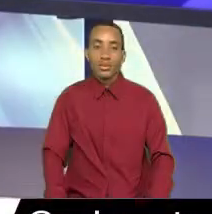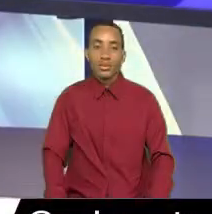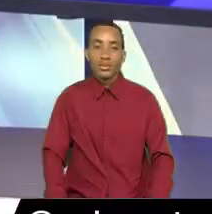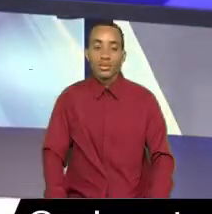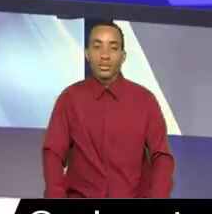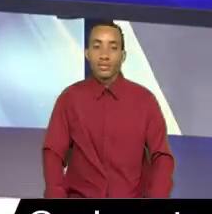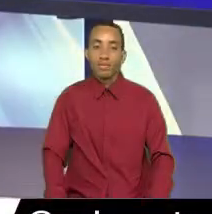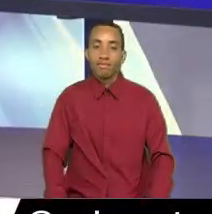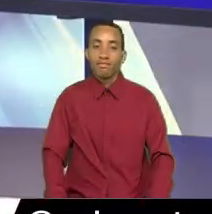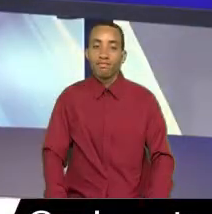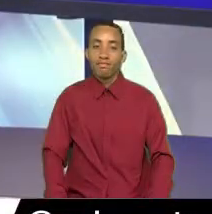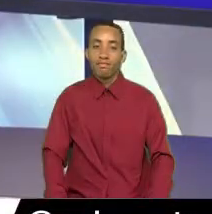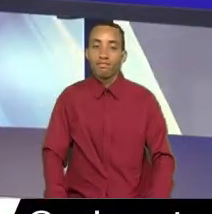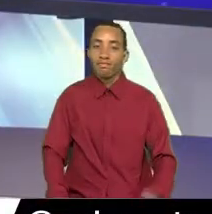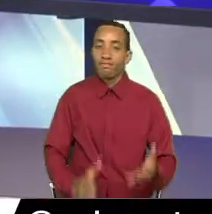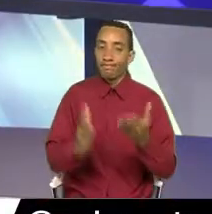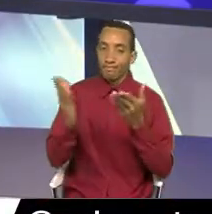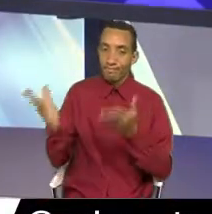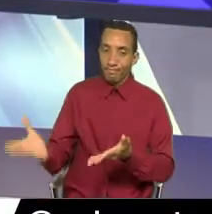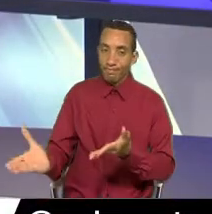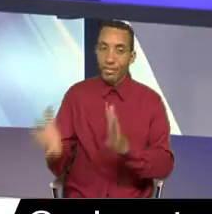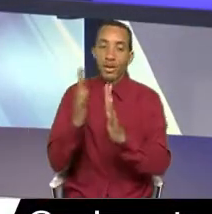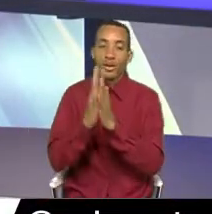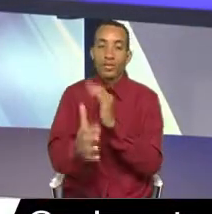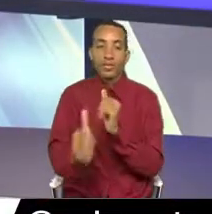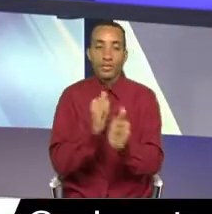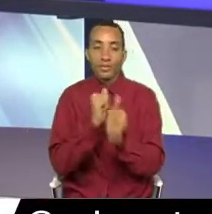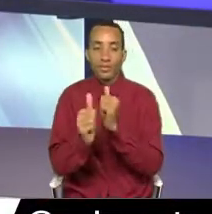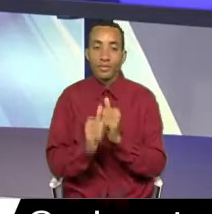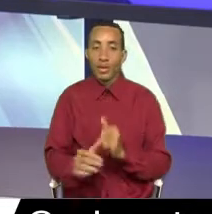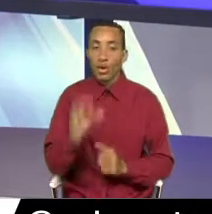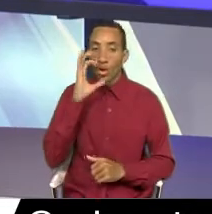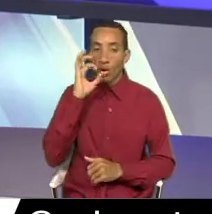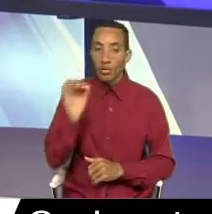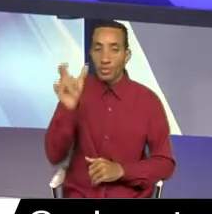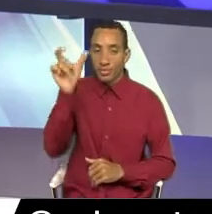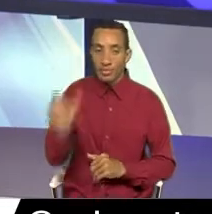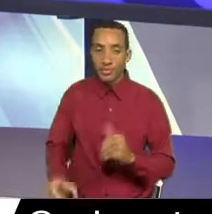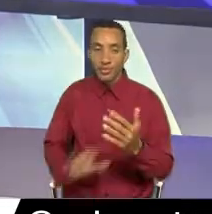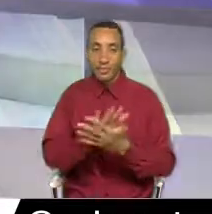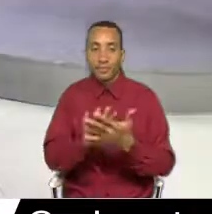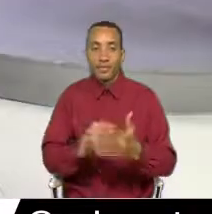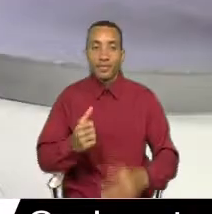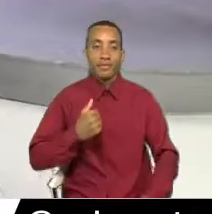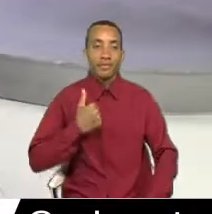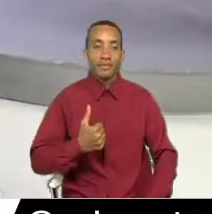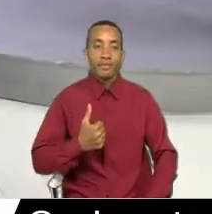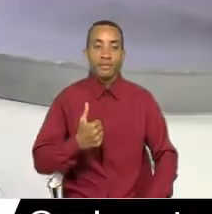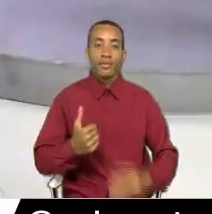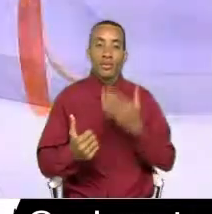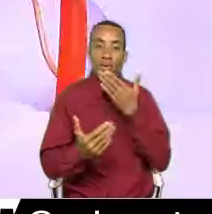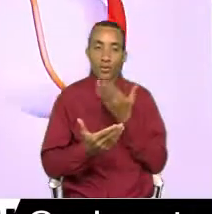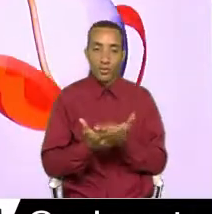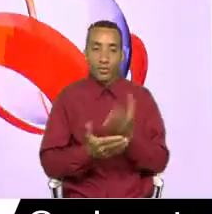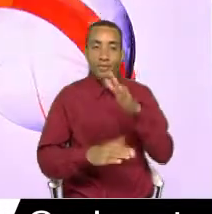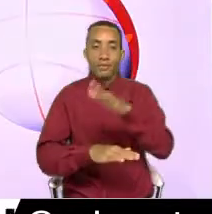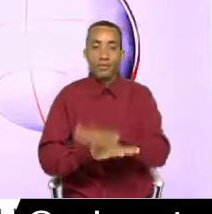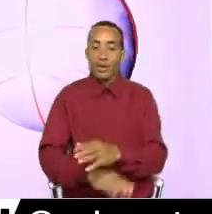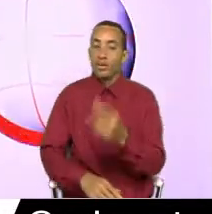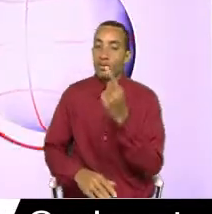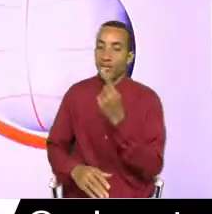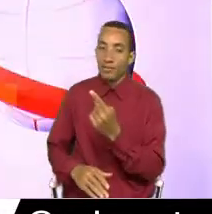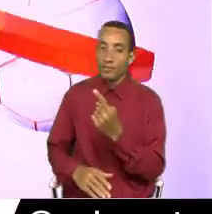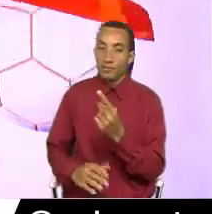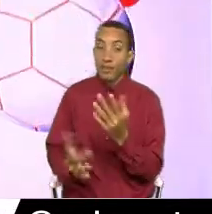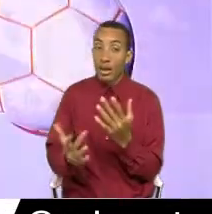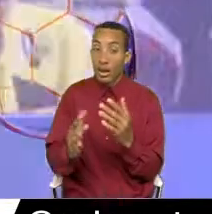Momento de darle paso a la información deportiva con Marlon Davidson. Adelante, Marlon, buenas tardes. Hola, Yanis, buenas tardes. Muy buenas tardes, televidentes. Esperen después